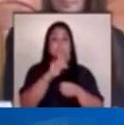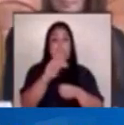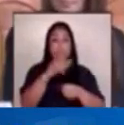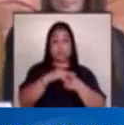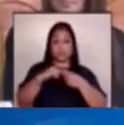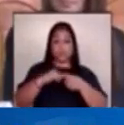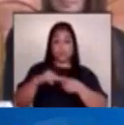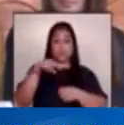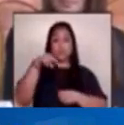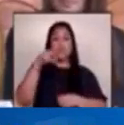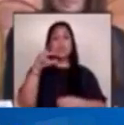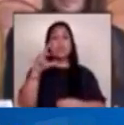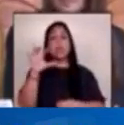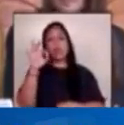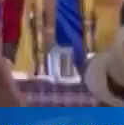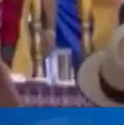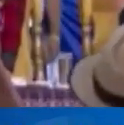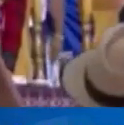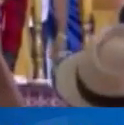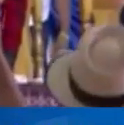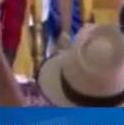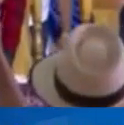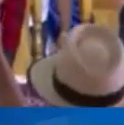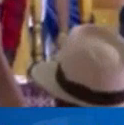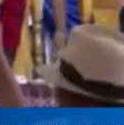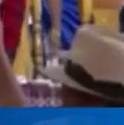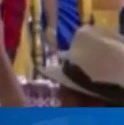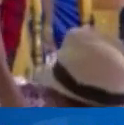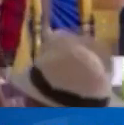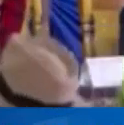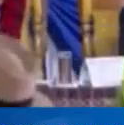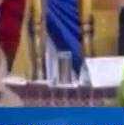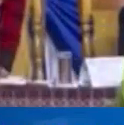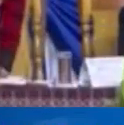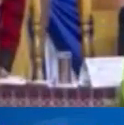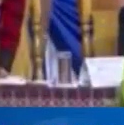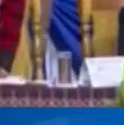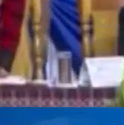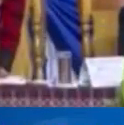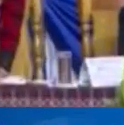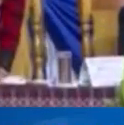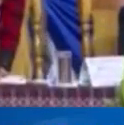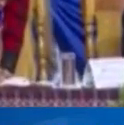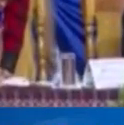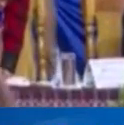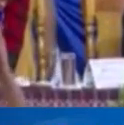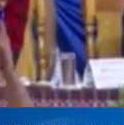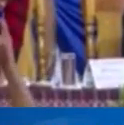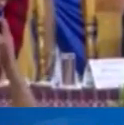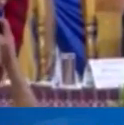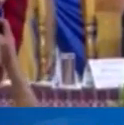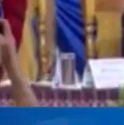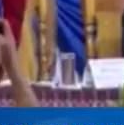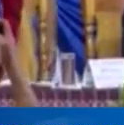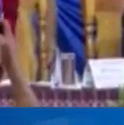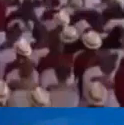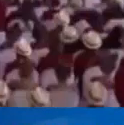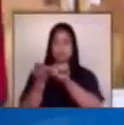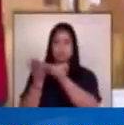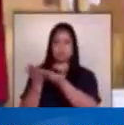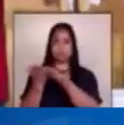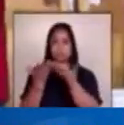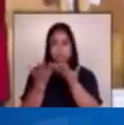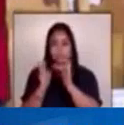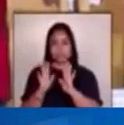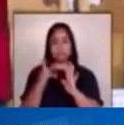priorizar la justicia salud desarrollo económico e infraestructura tahil